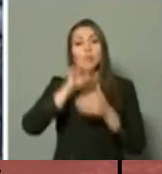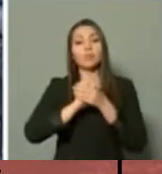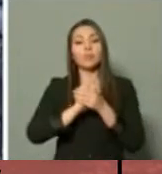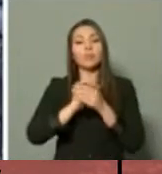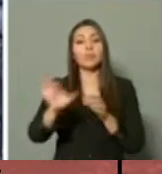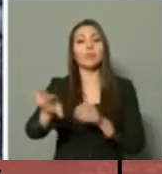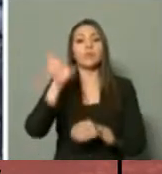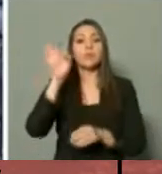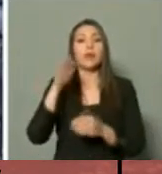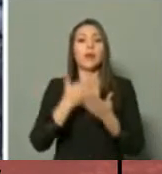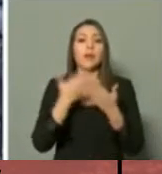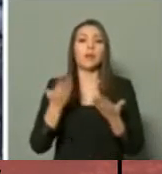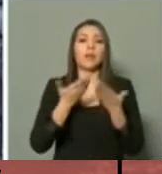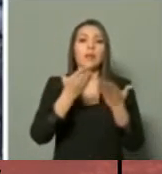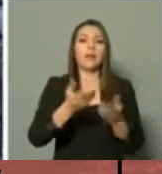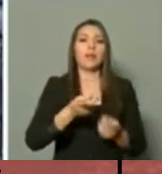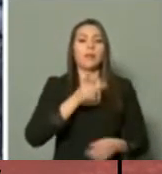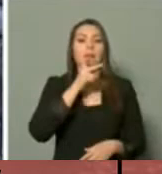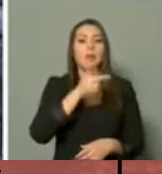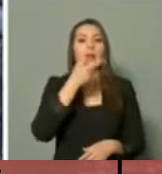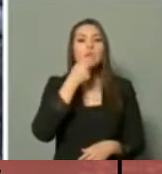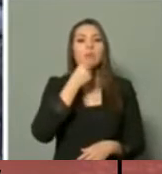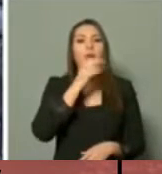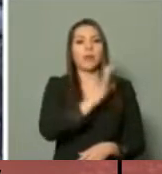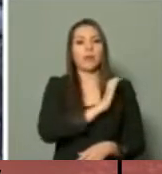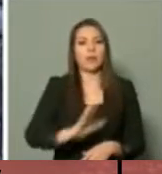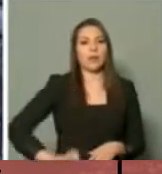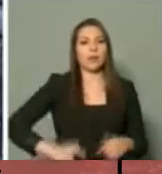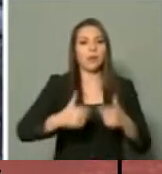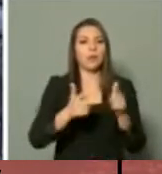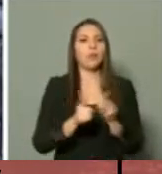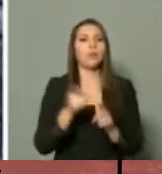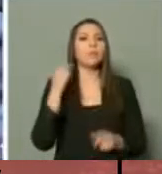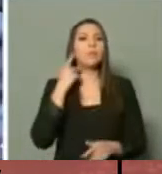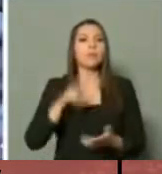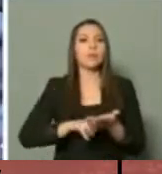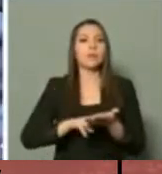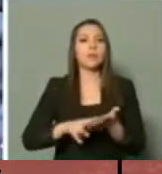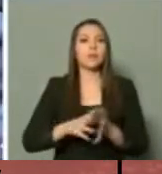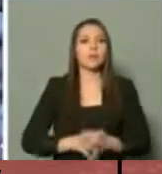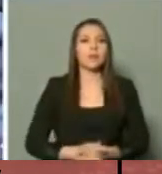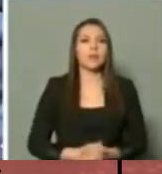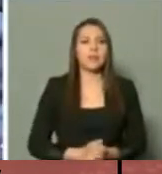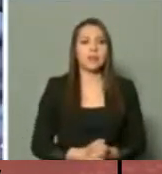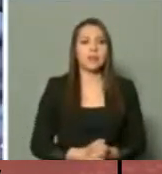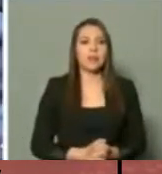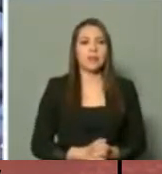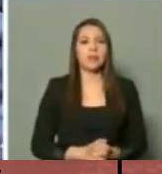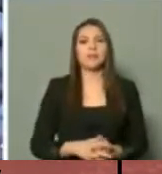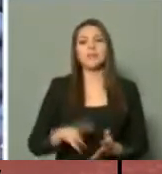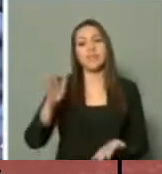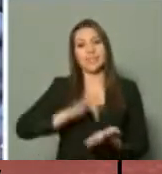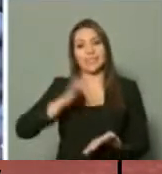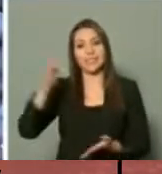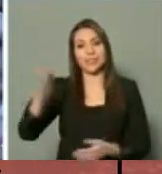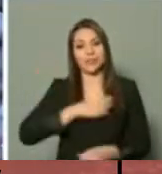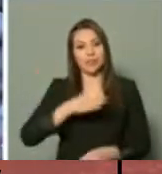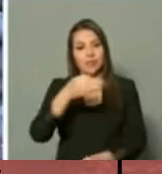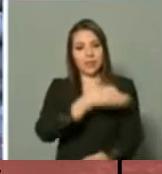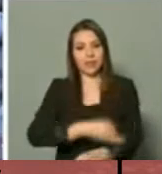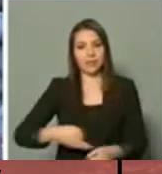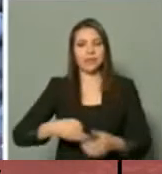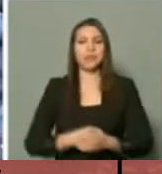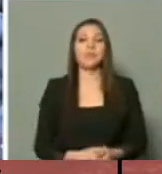voz el candidato del Partido Verde Ecologista de México. Adelante. Buenas tardes, muchas gracias. El